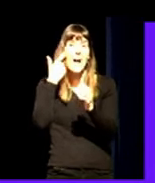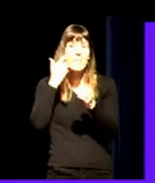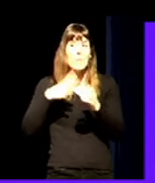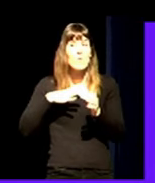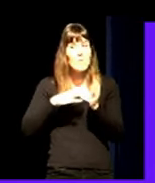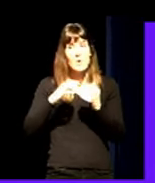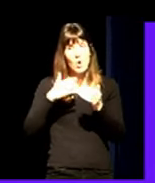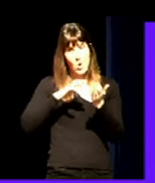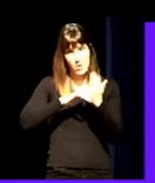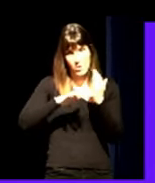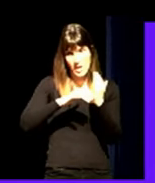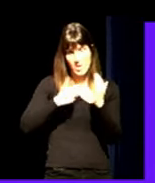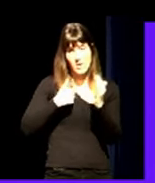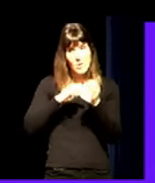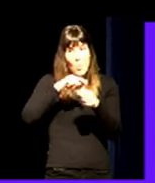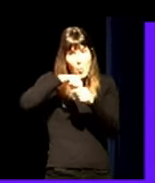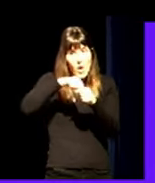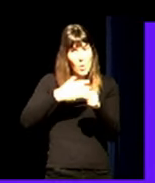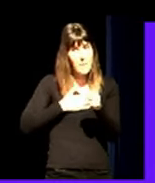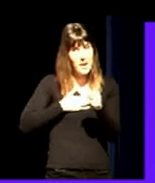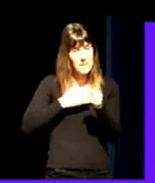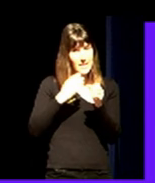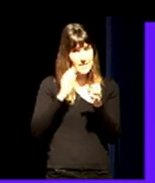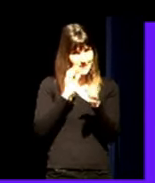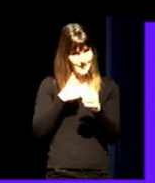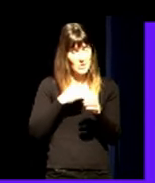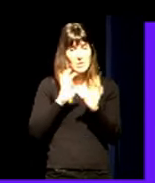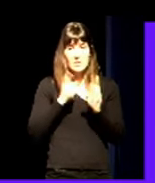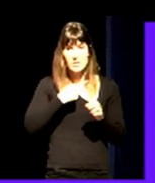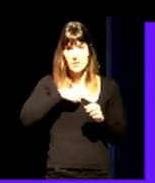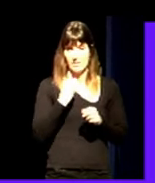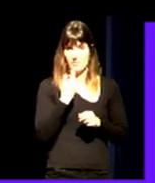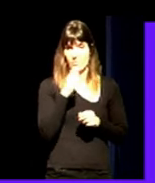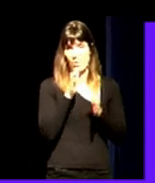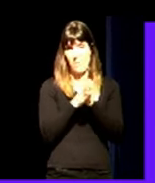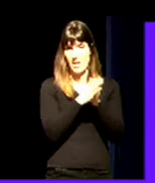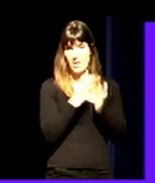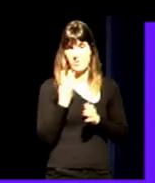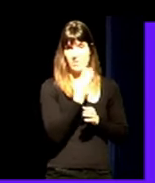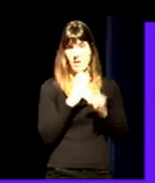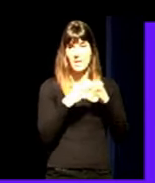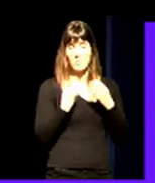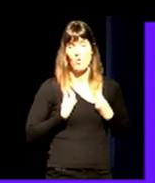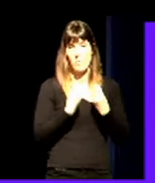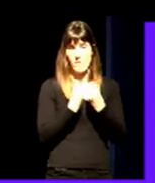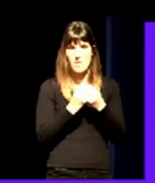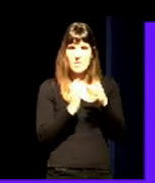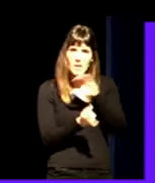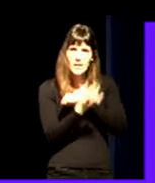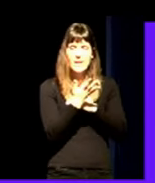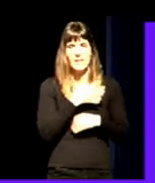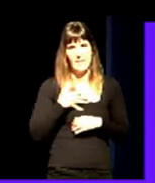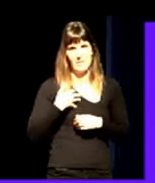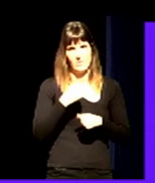esto, que es fulanito, menganito y sultanita, vamos a formar parte del equipo de convivencia, entonces queremos tener esta hora libre